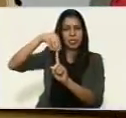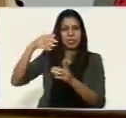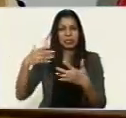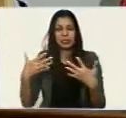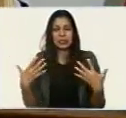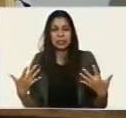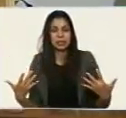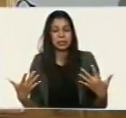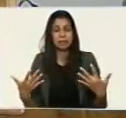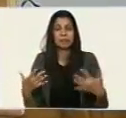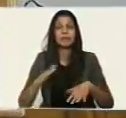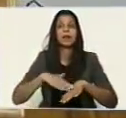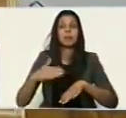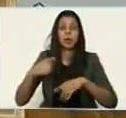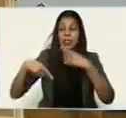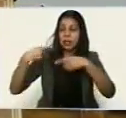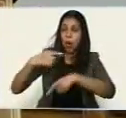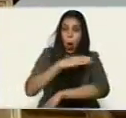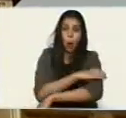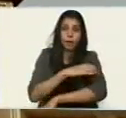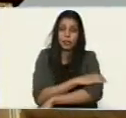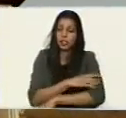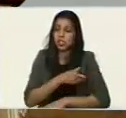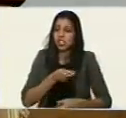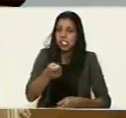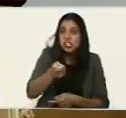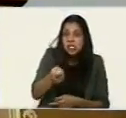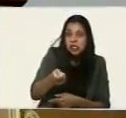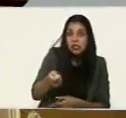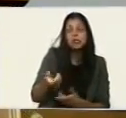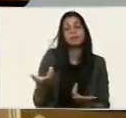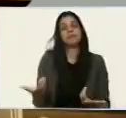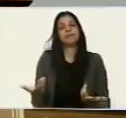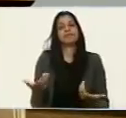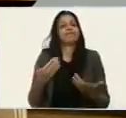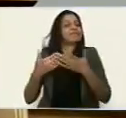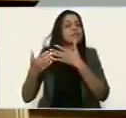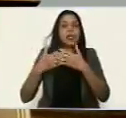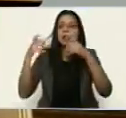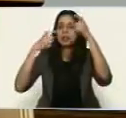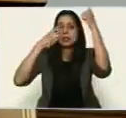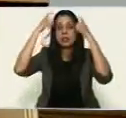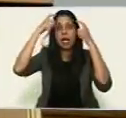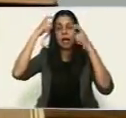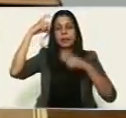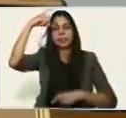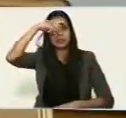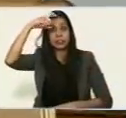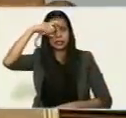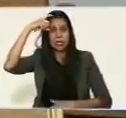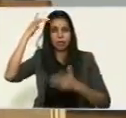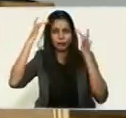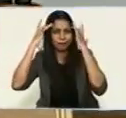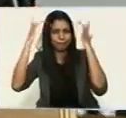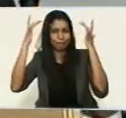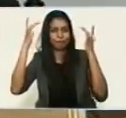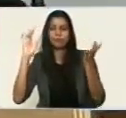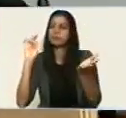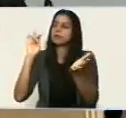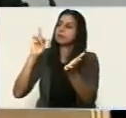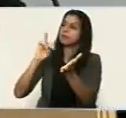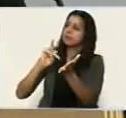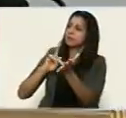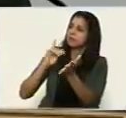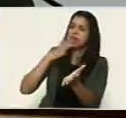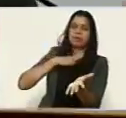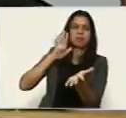por las consecuencias que pudiera tener una intervención en Plaza Altamira. Y el comandante Chávez, en su sabiduría, dijo: déjalo que se